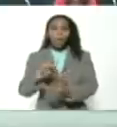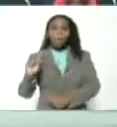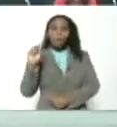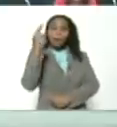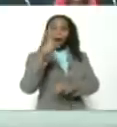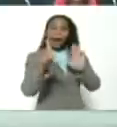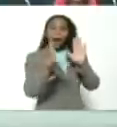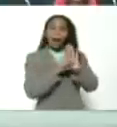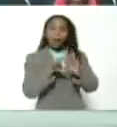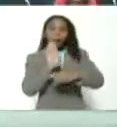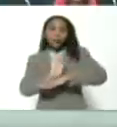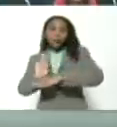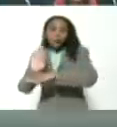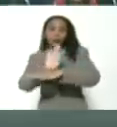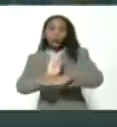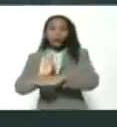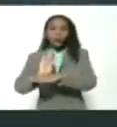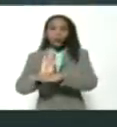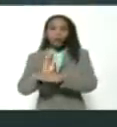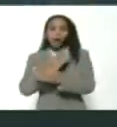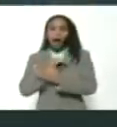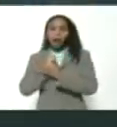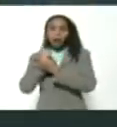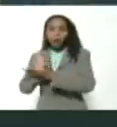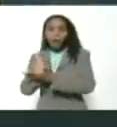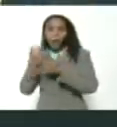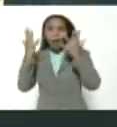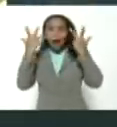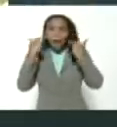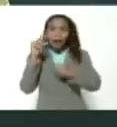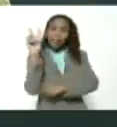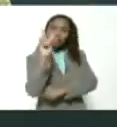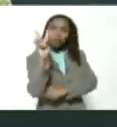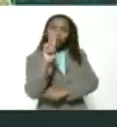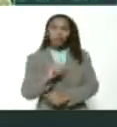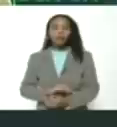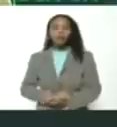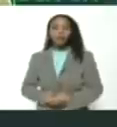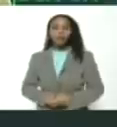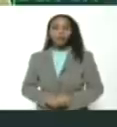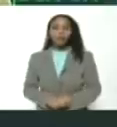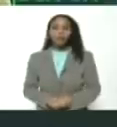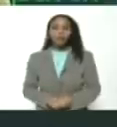ley de protección y beneficio para los animales venezolanos.